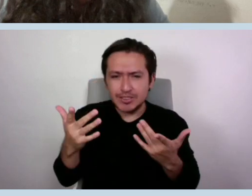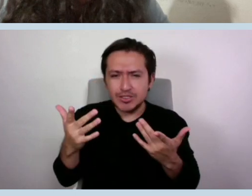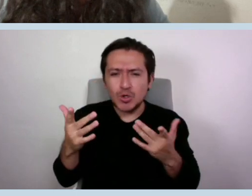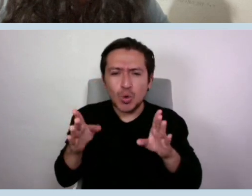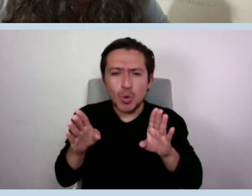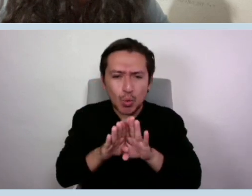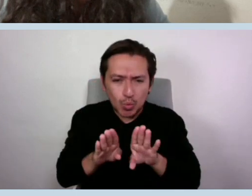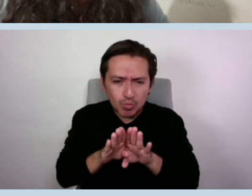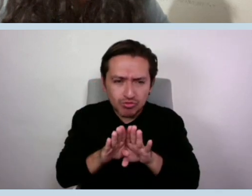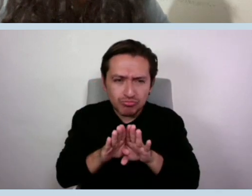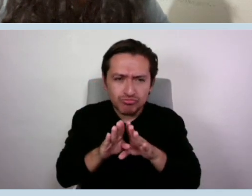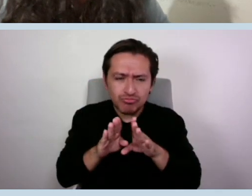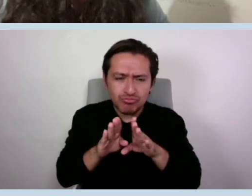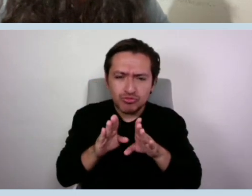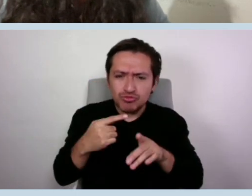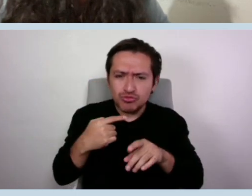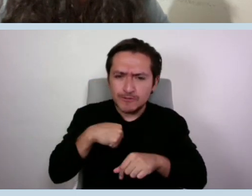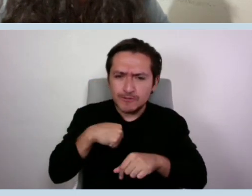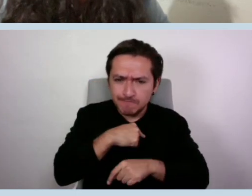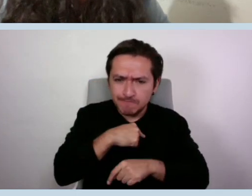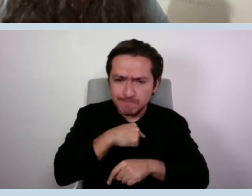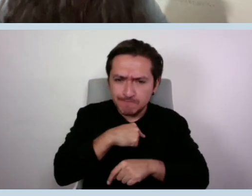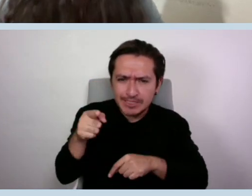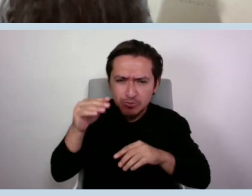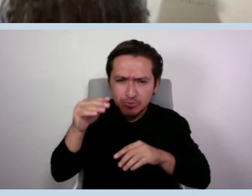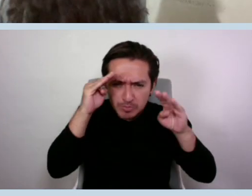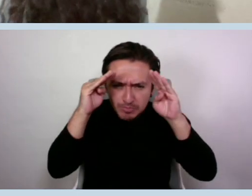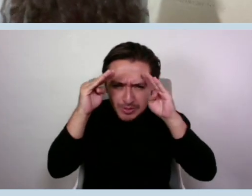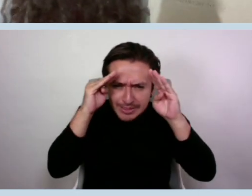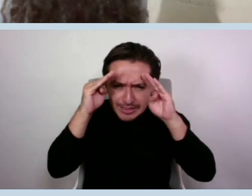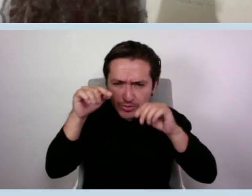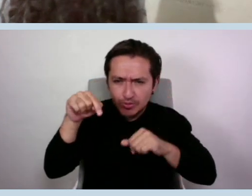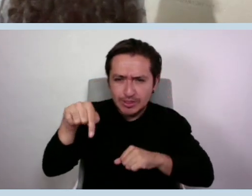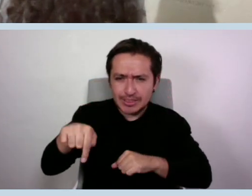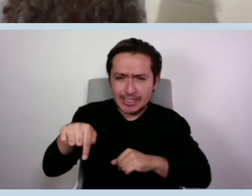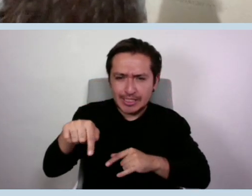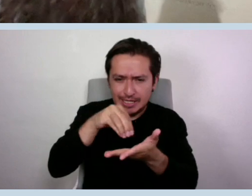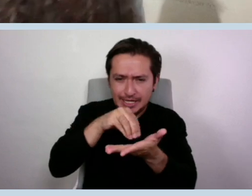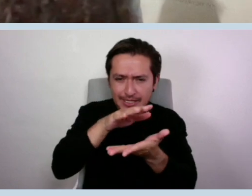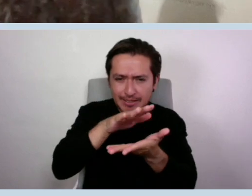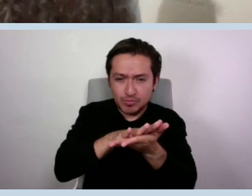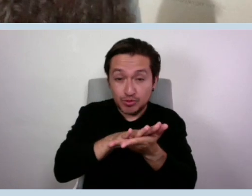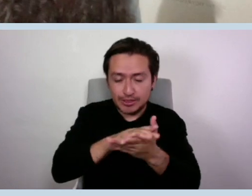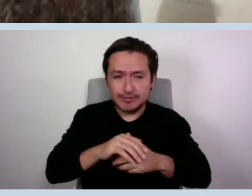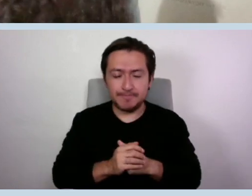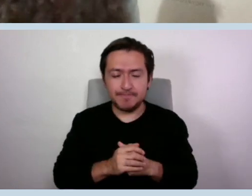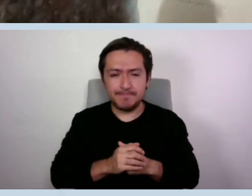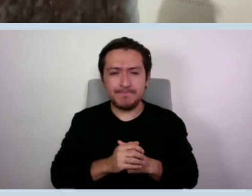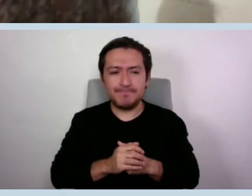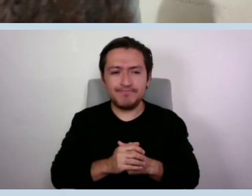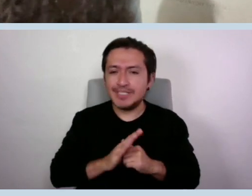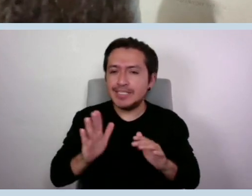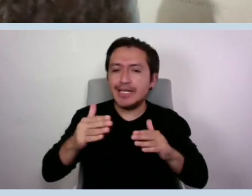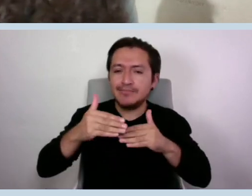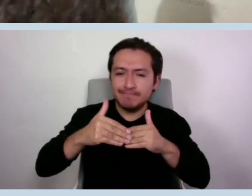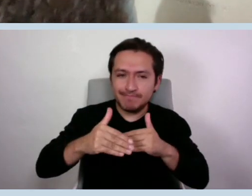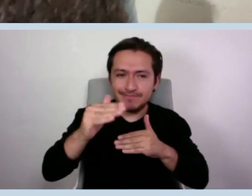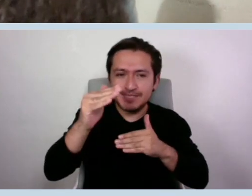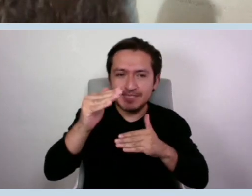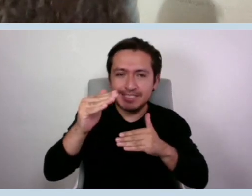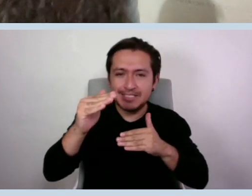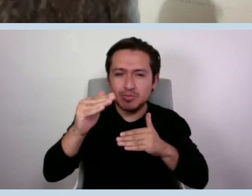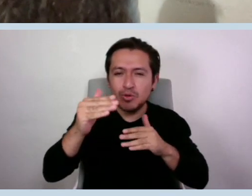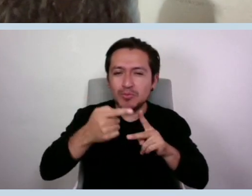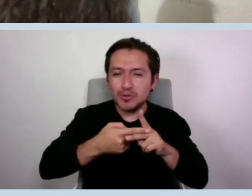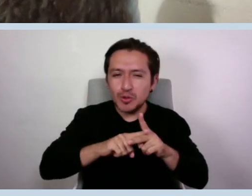estábamos gestando en apuntes y de ahí partió Pues justo un manual o sea